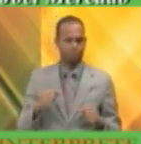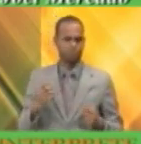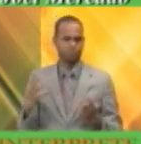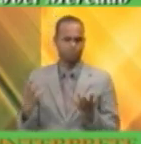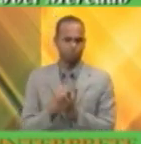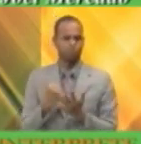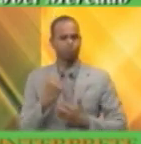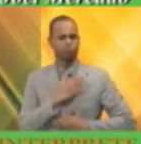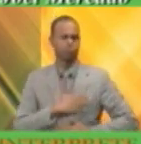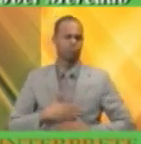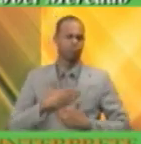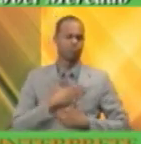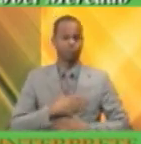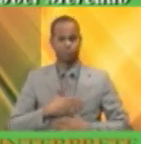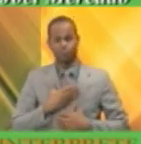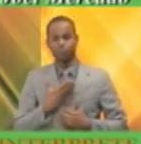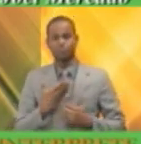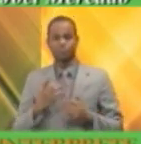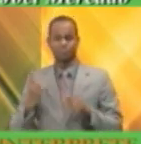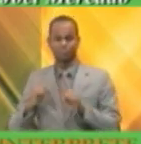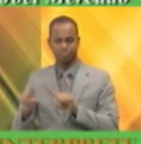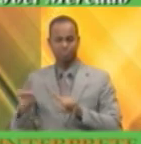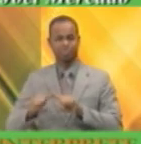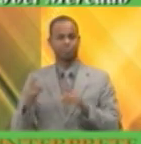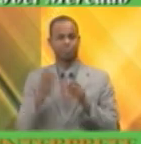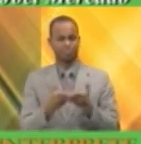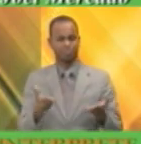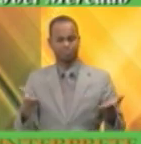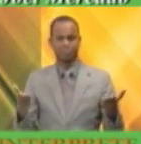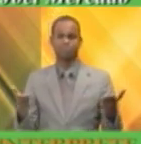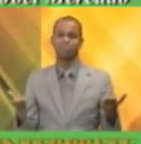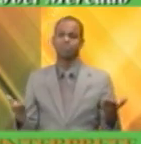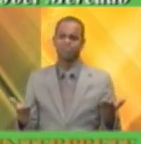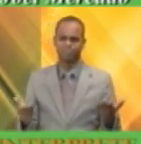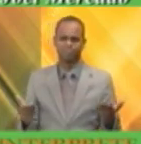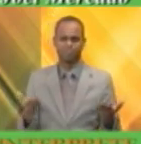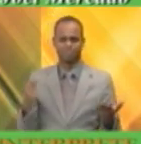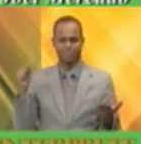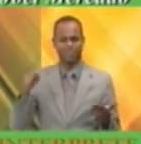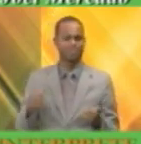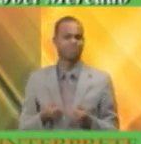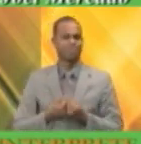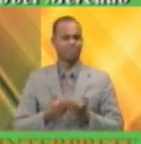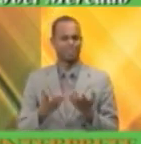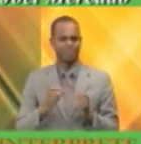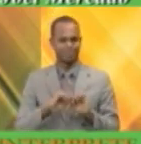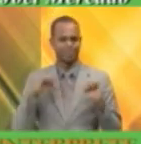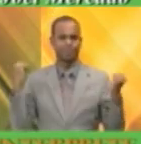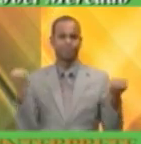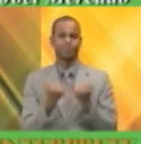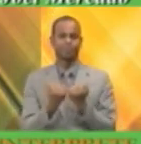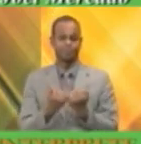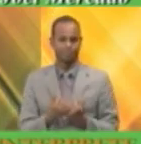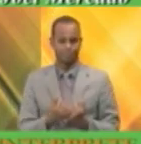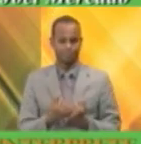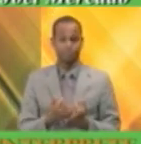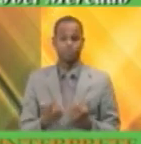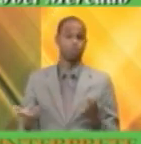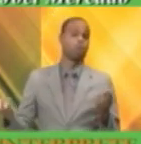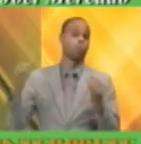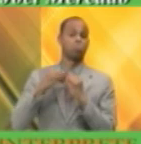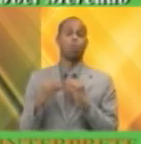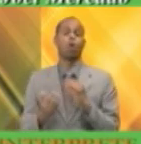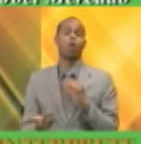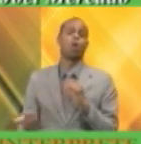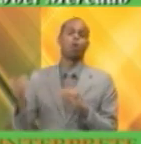y gozar de los bienes que proporciona la sociedad como Estado. No es que nos den más, no es que